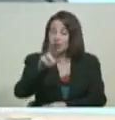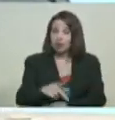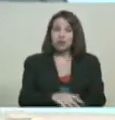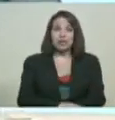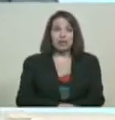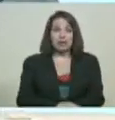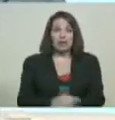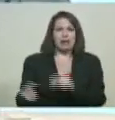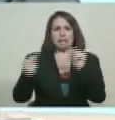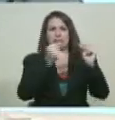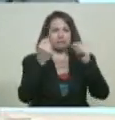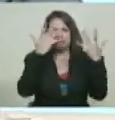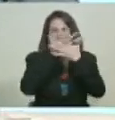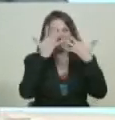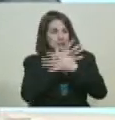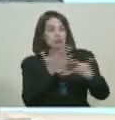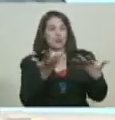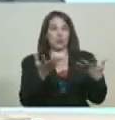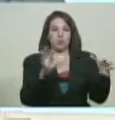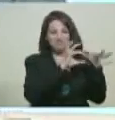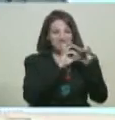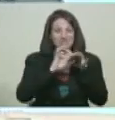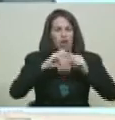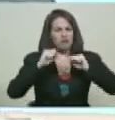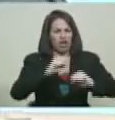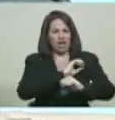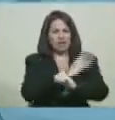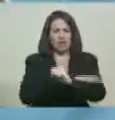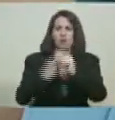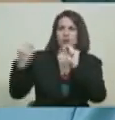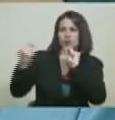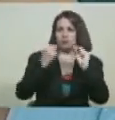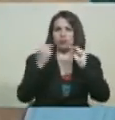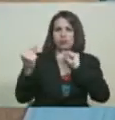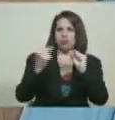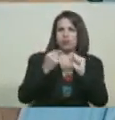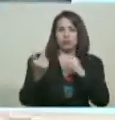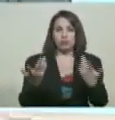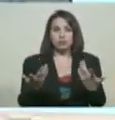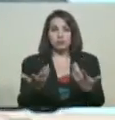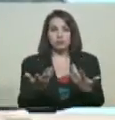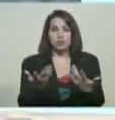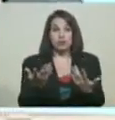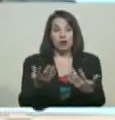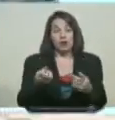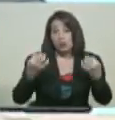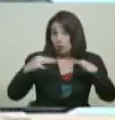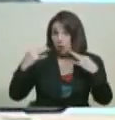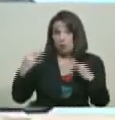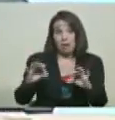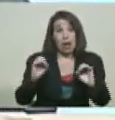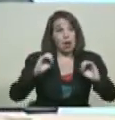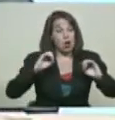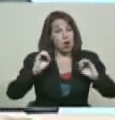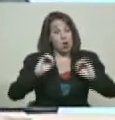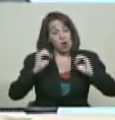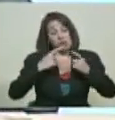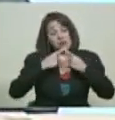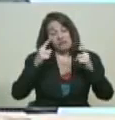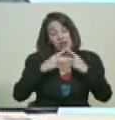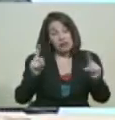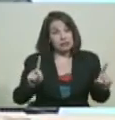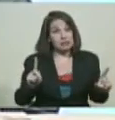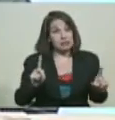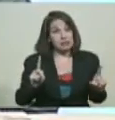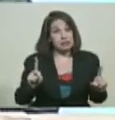las contradicciones necesarias normales o anormales inclusive porque a veces surgen contradicciones